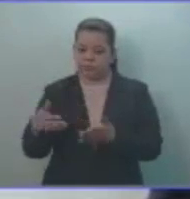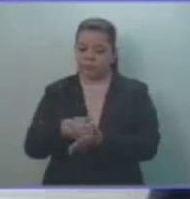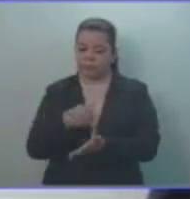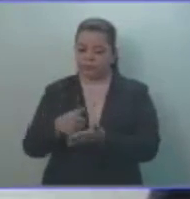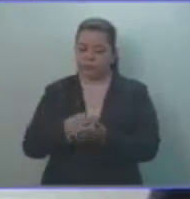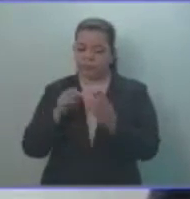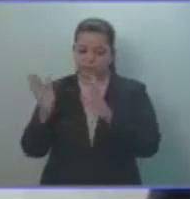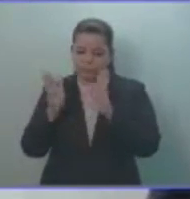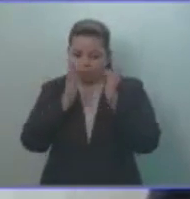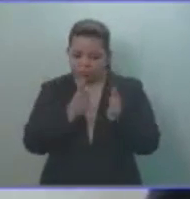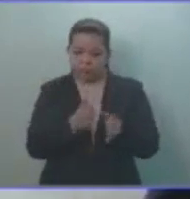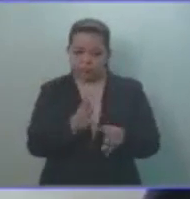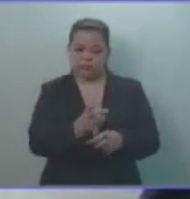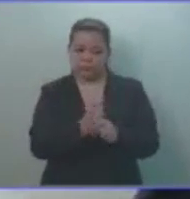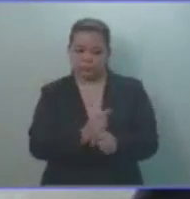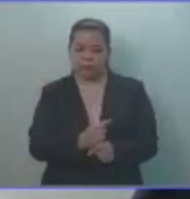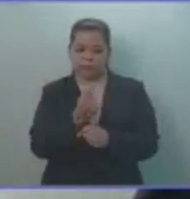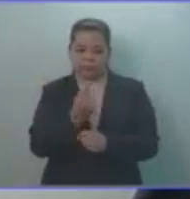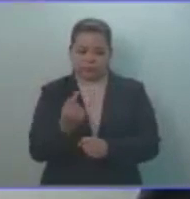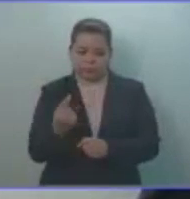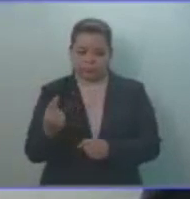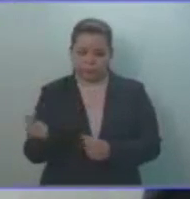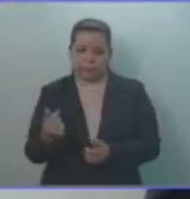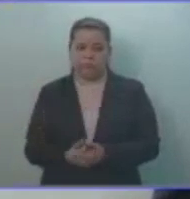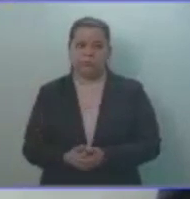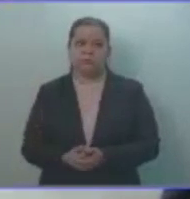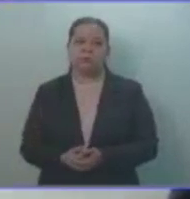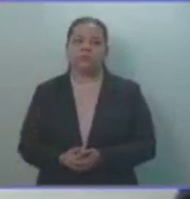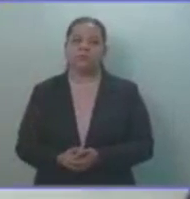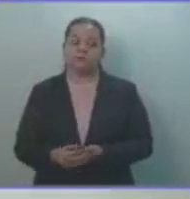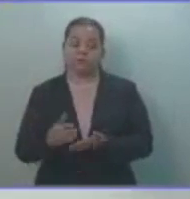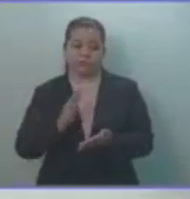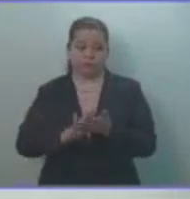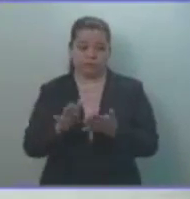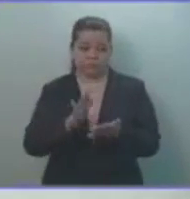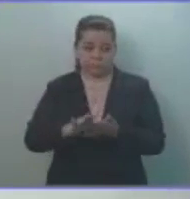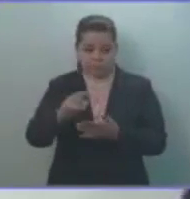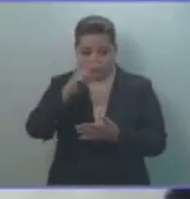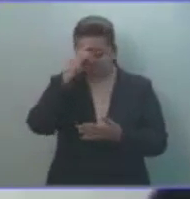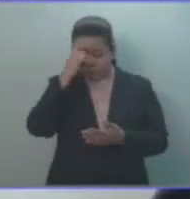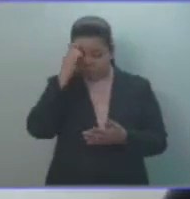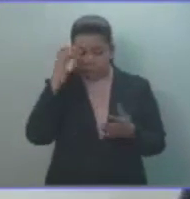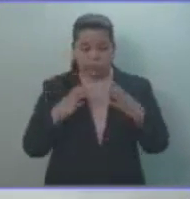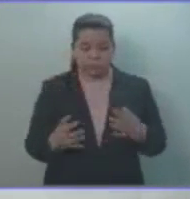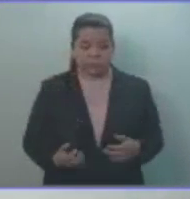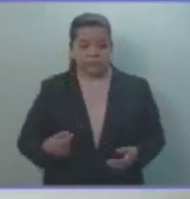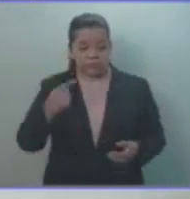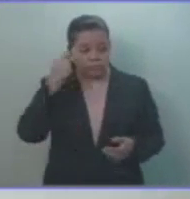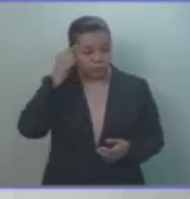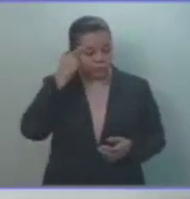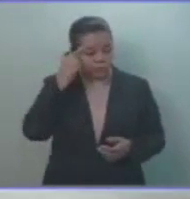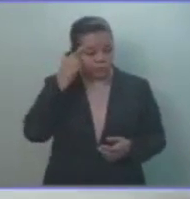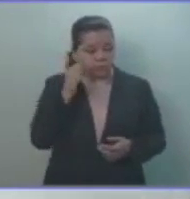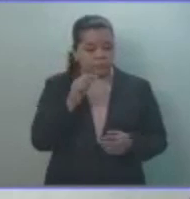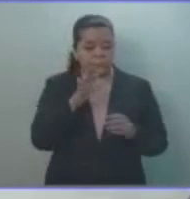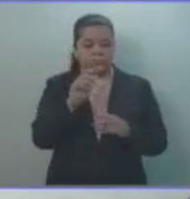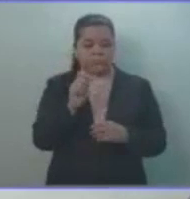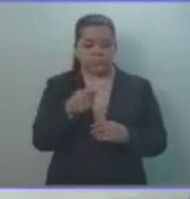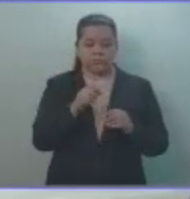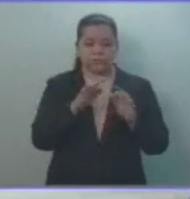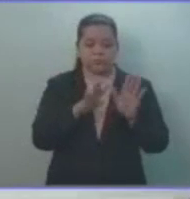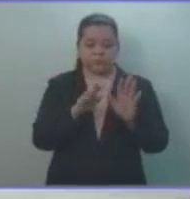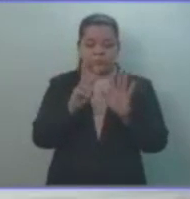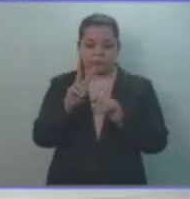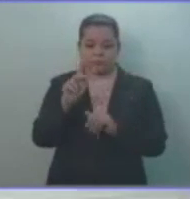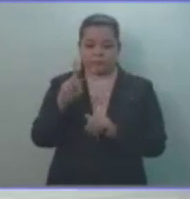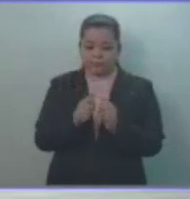seguridad ciudadana, entre otros. Los gastos de funcionamiento del Estado se estiman en 5.921